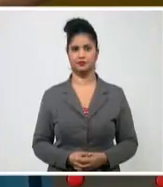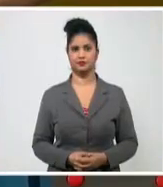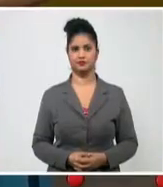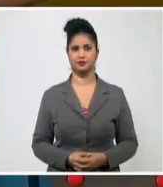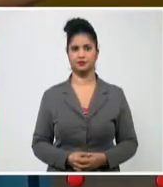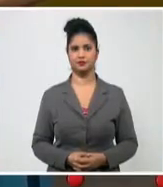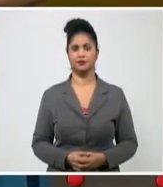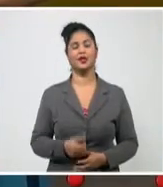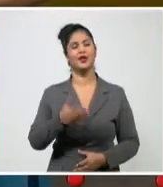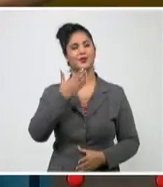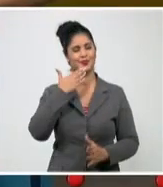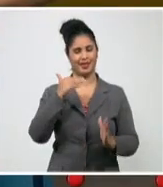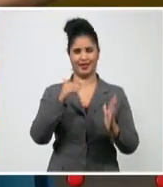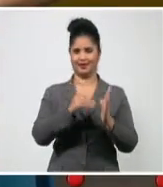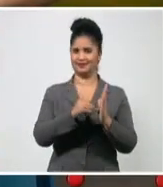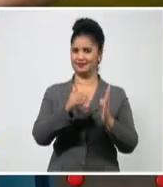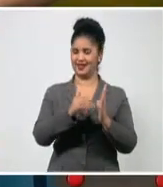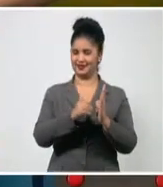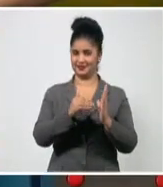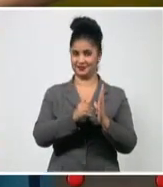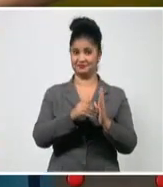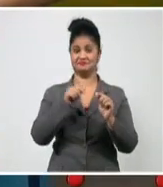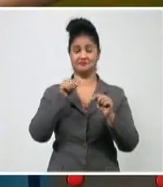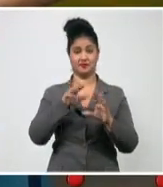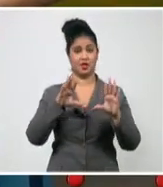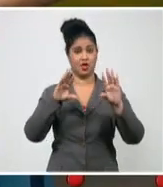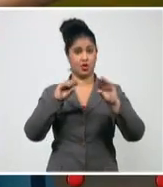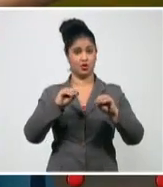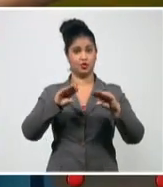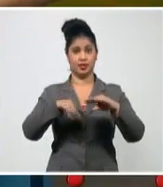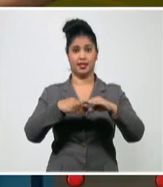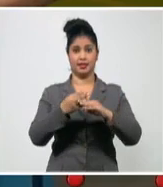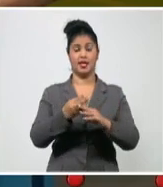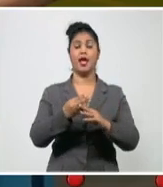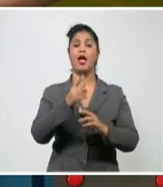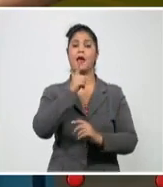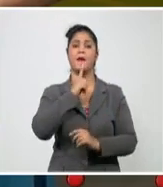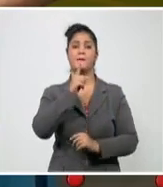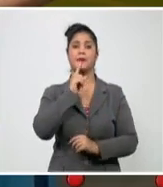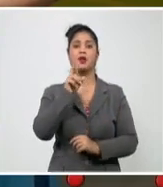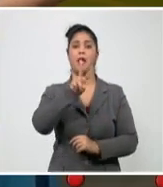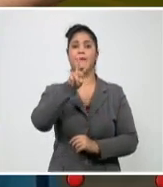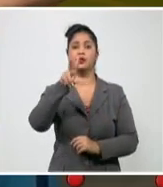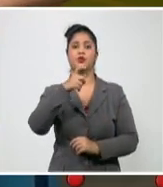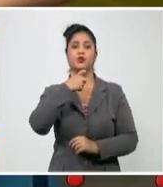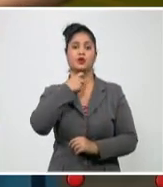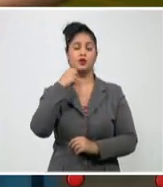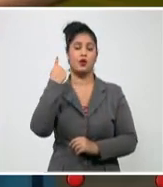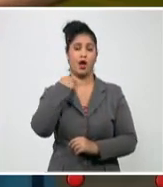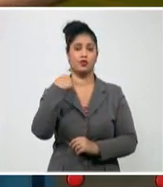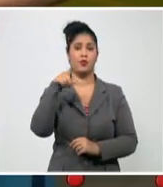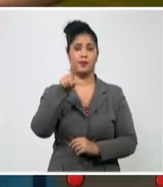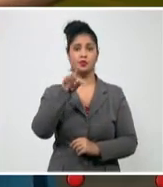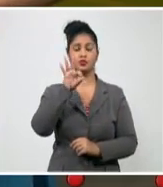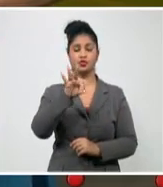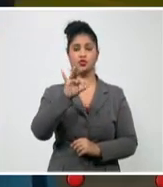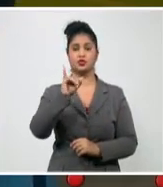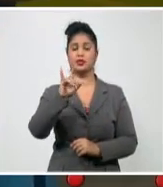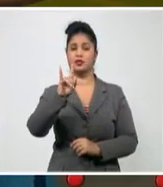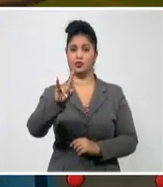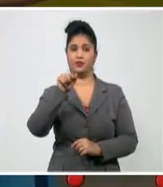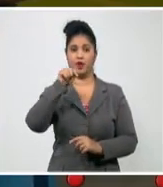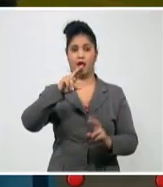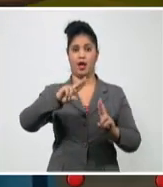Buenas tardes. La noche del viernes 22 de enero de 1869, un suceso en el Teatro Villanueva de La